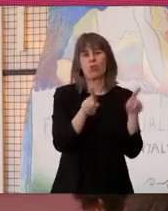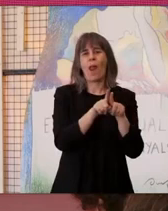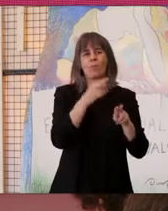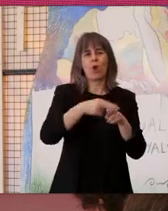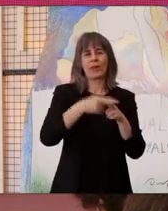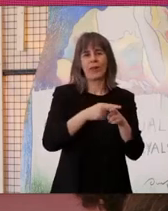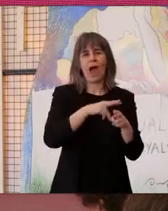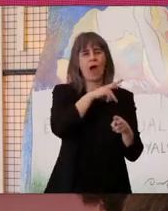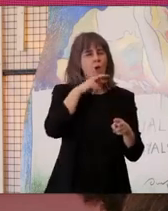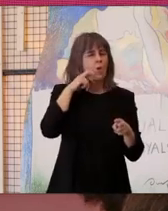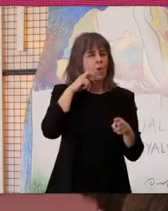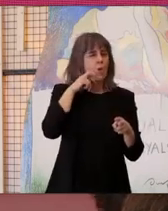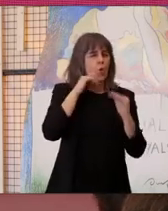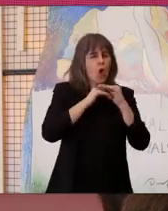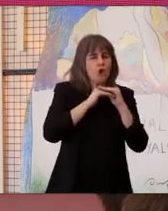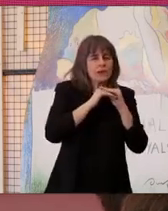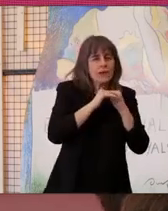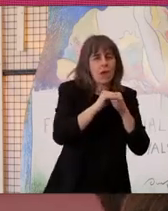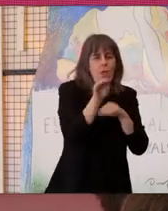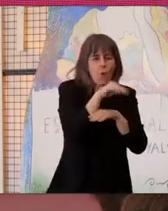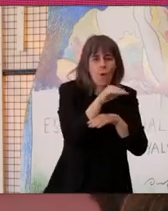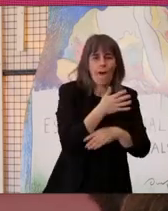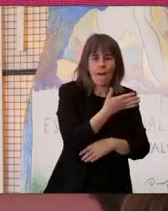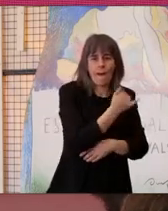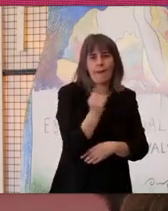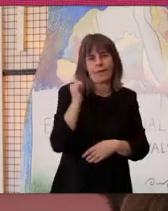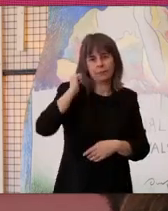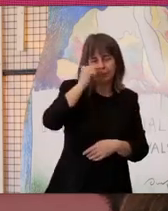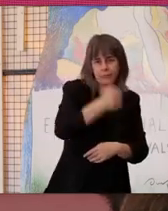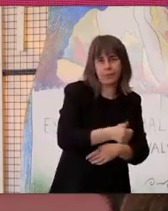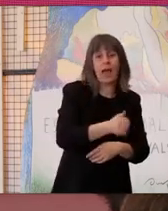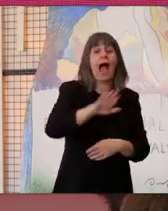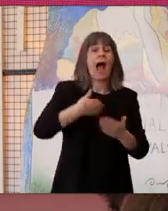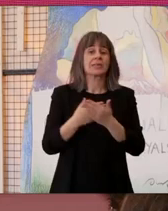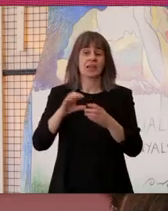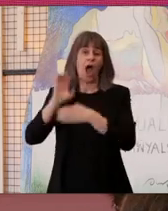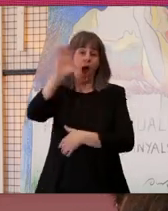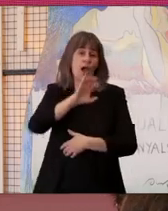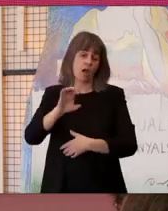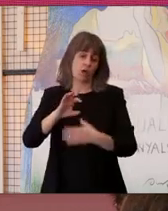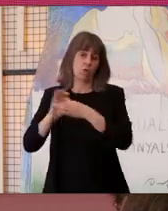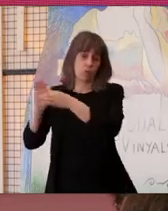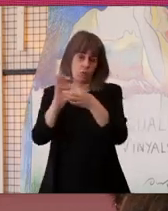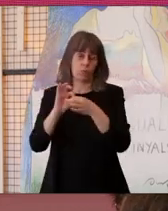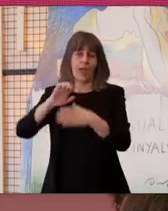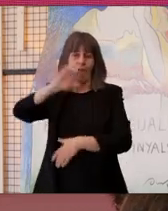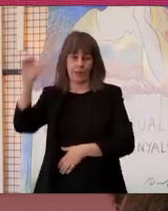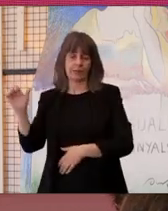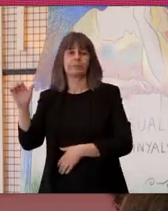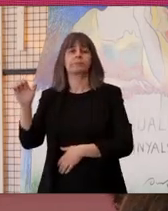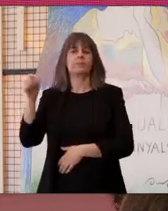Incluso en la Unión Europea la entrada de Malta de Polonia en fin países muy